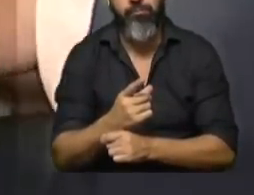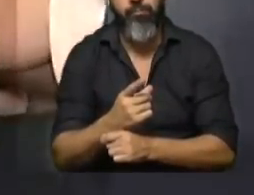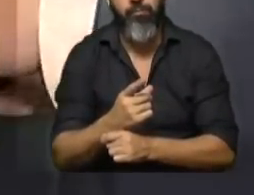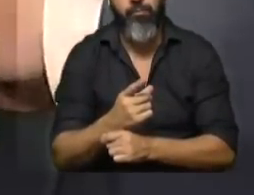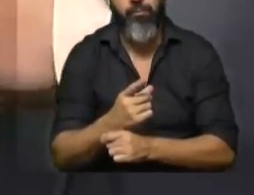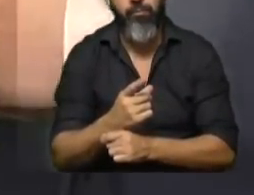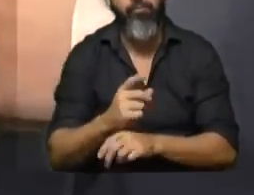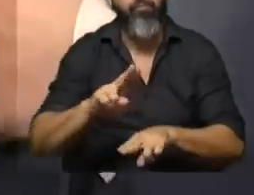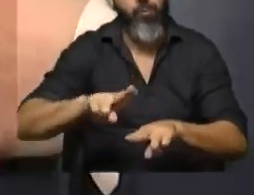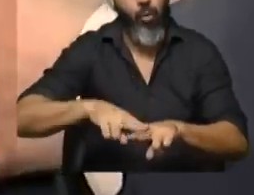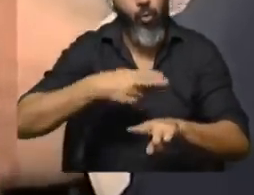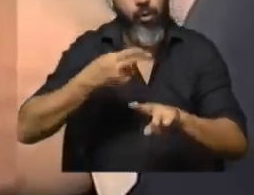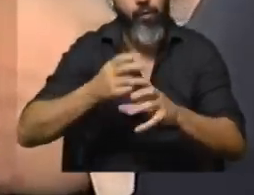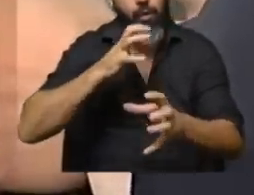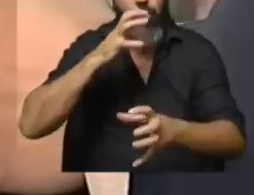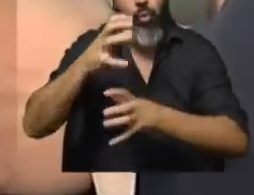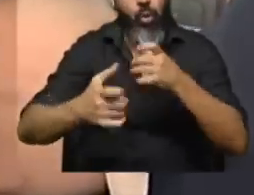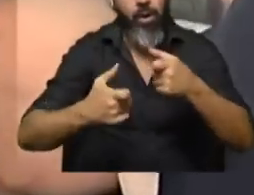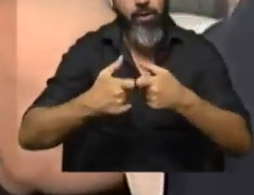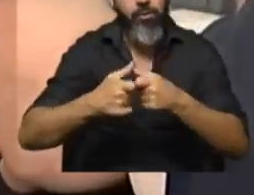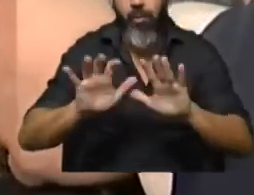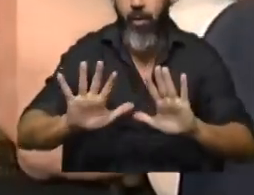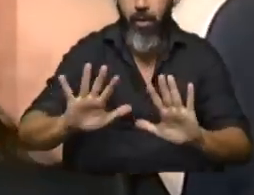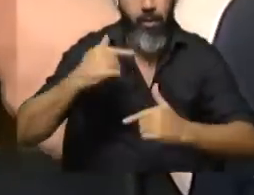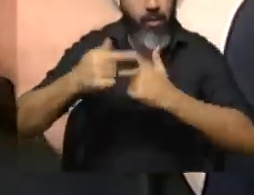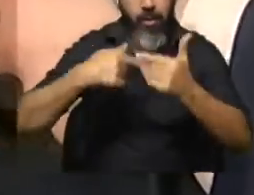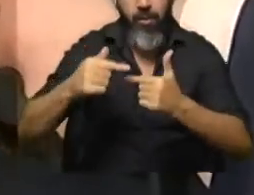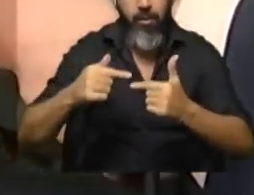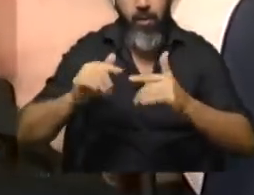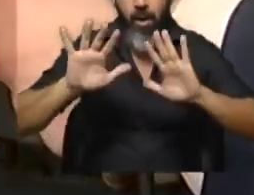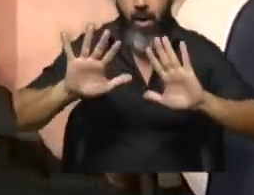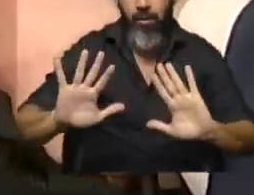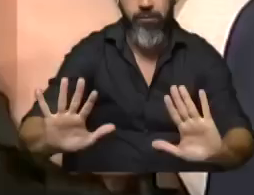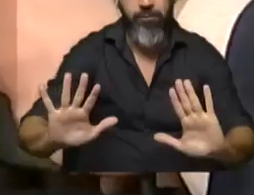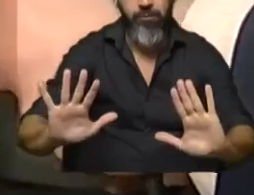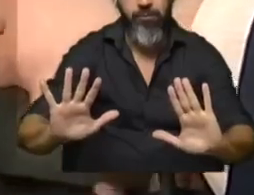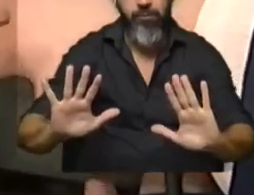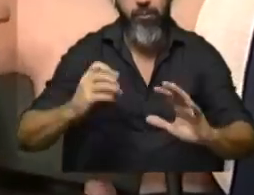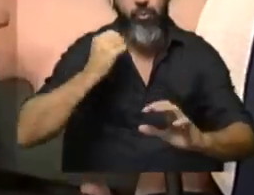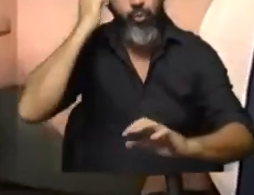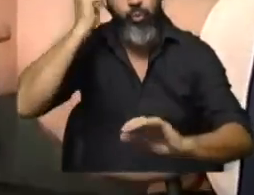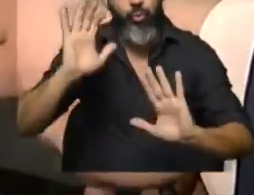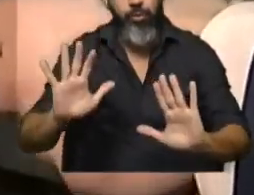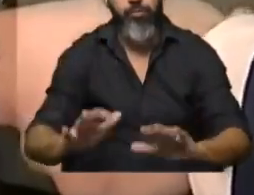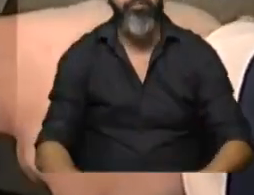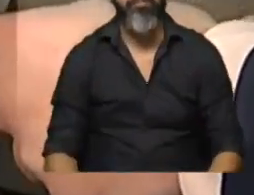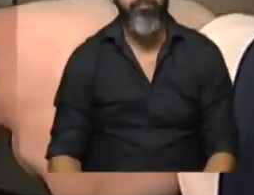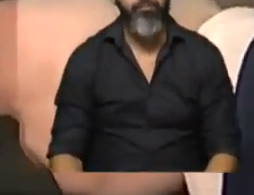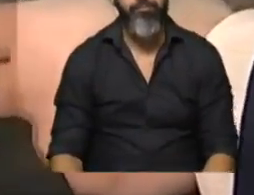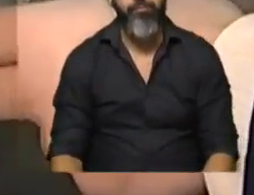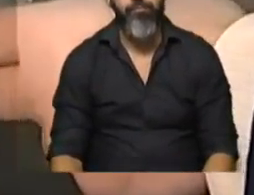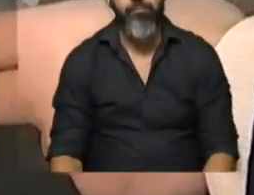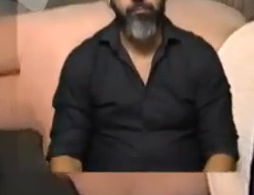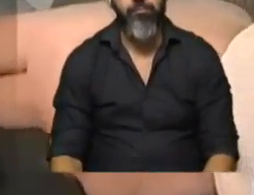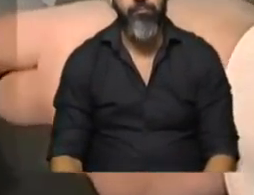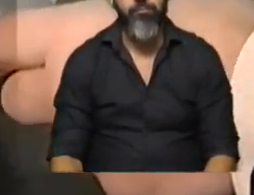reiterar que la coalición vino para quedarse al menos Ese es nuestro deseo en